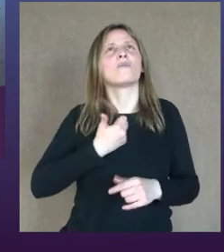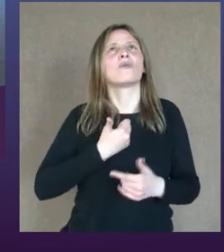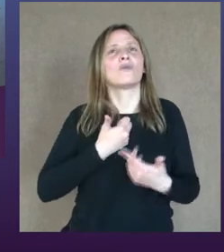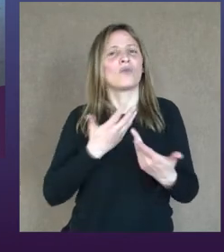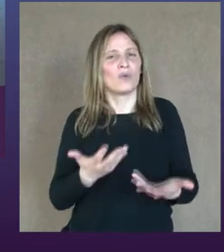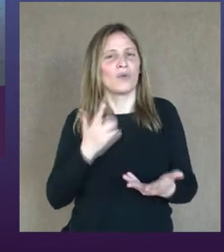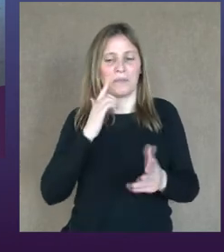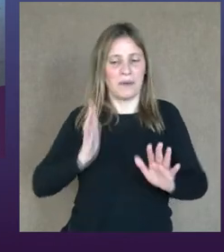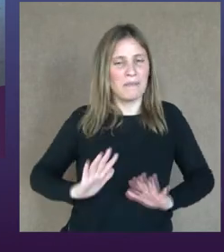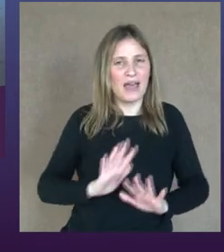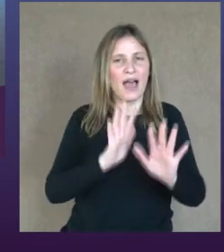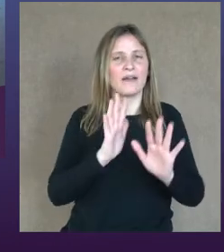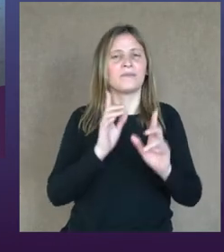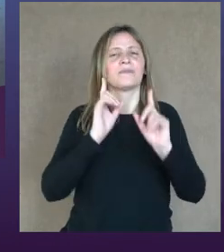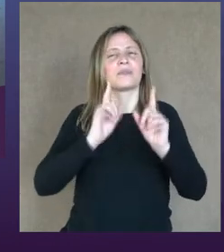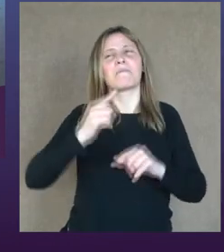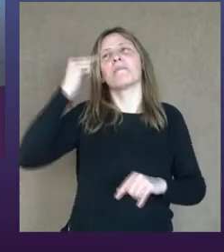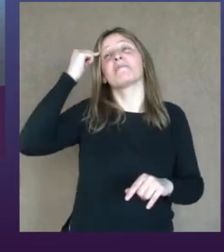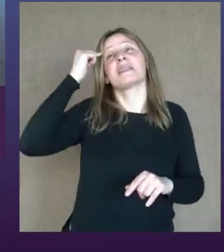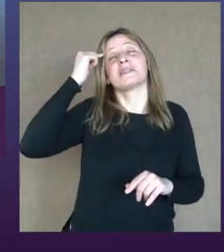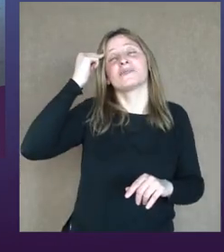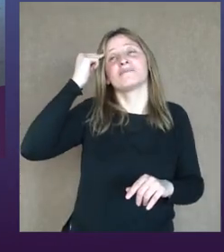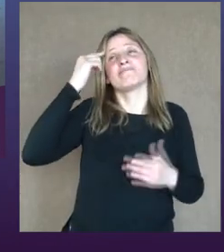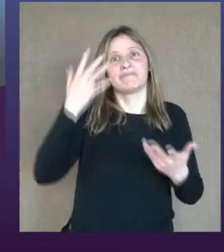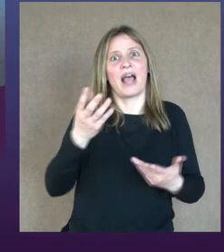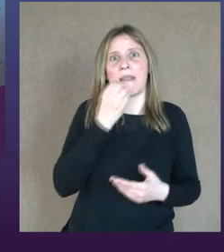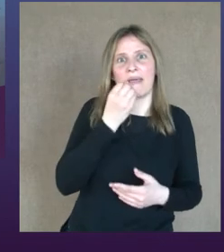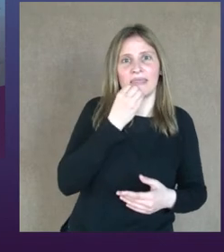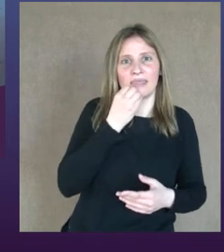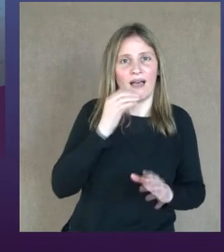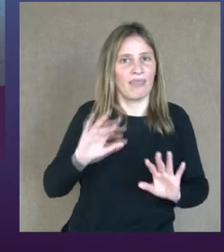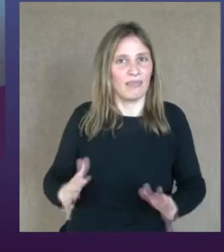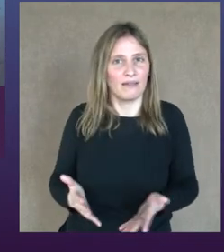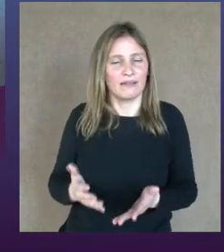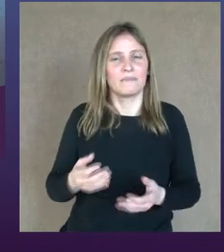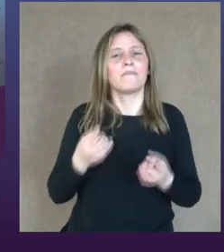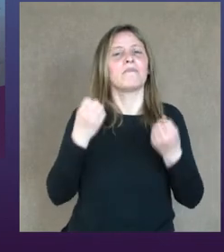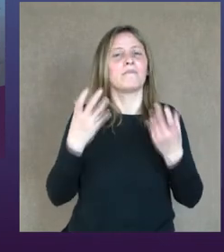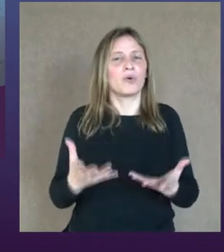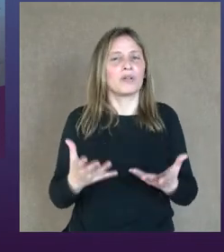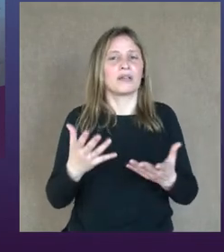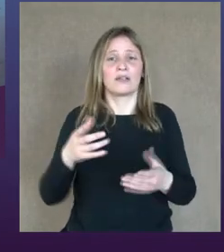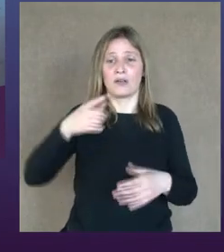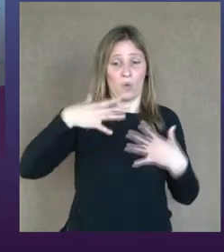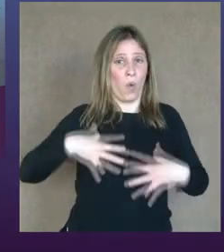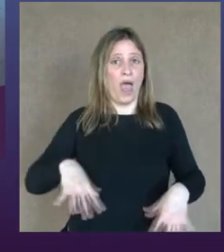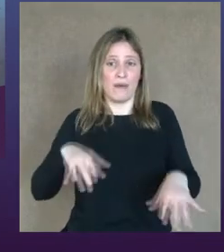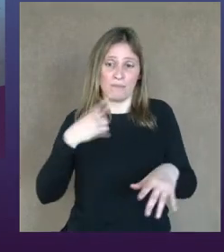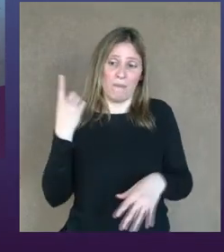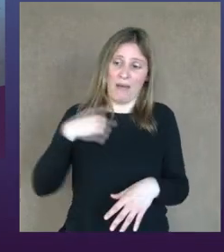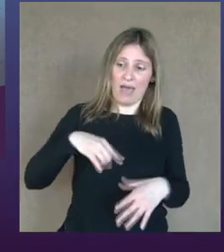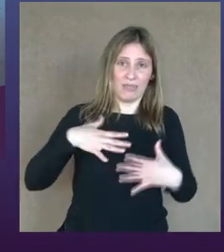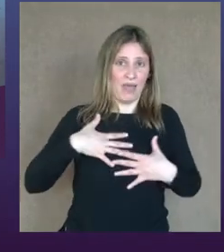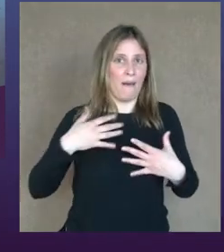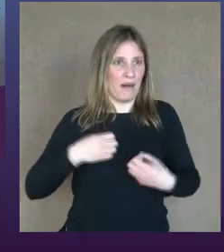cómo es la preparación, y hasta he pensado cómo es la alimentación también, porque el instrumento son ustedes, somos los